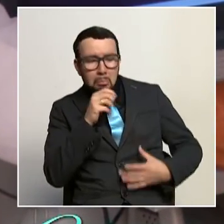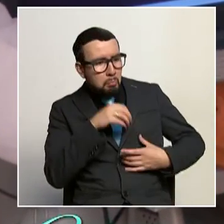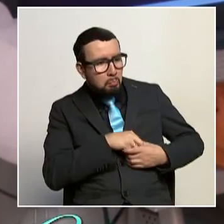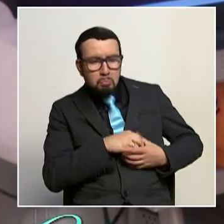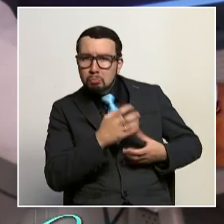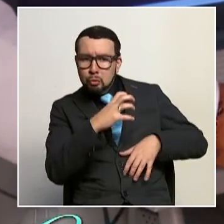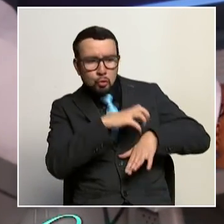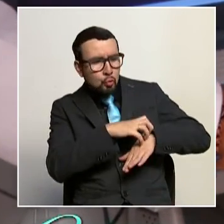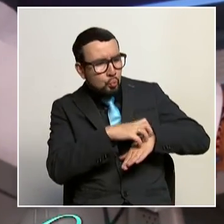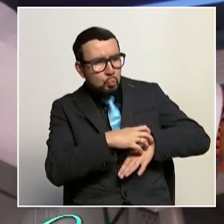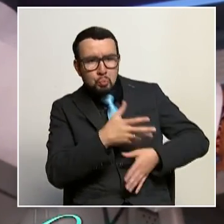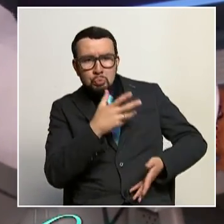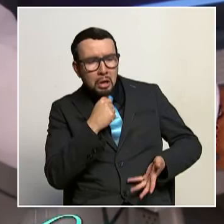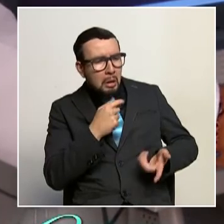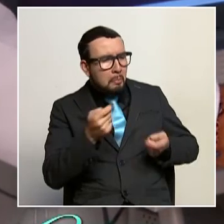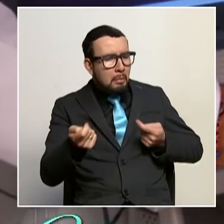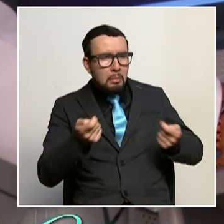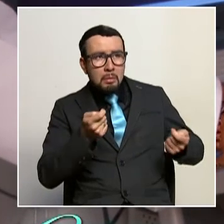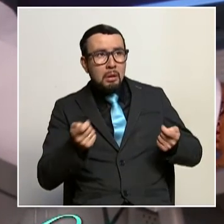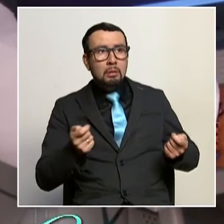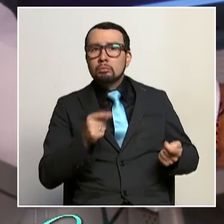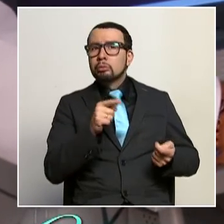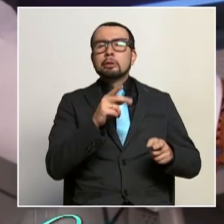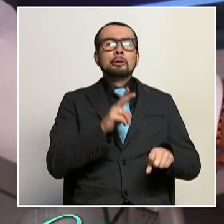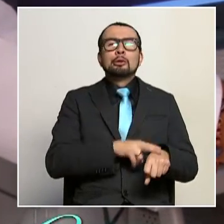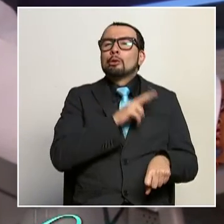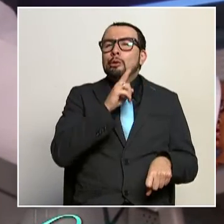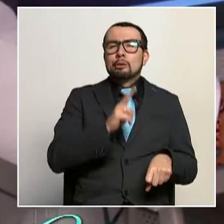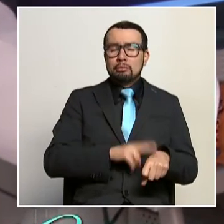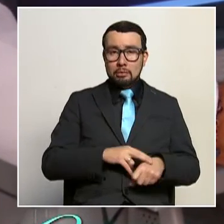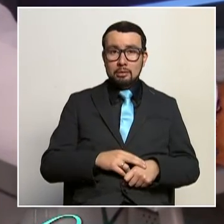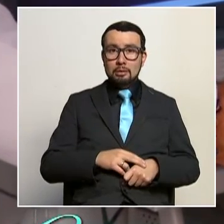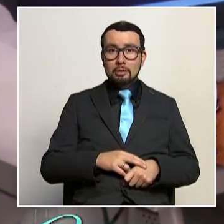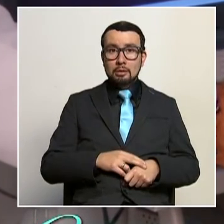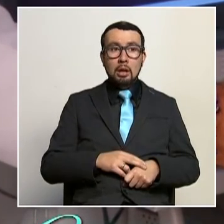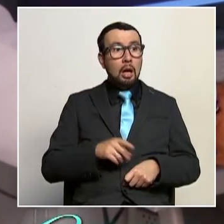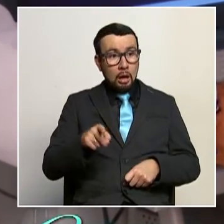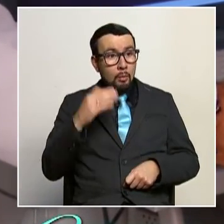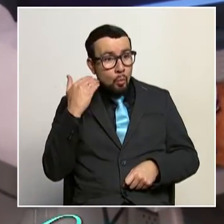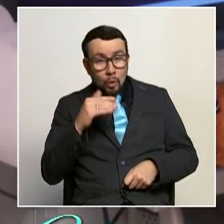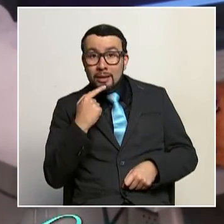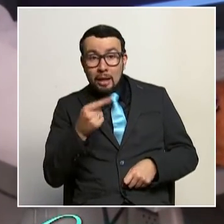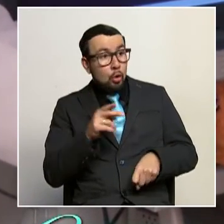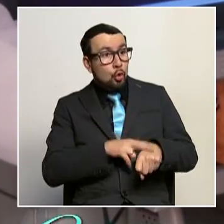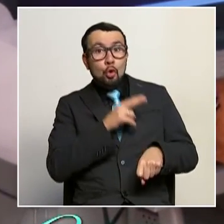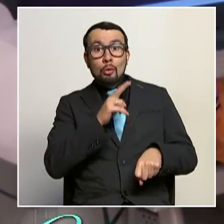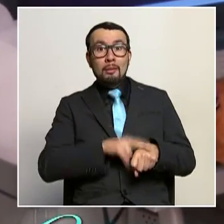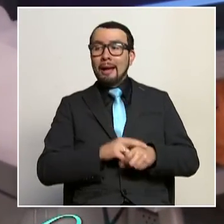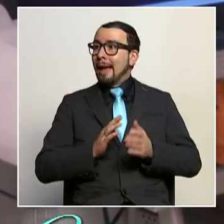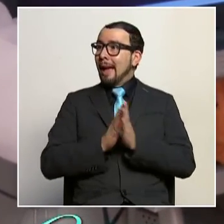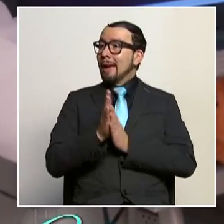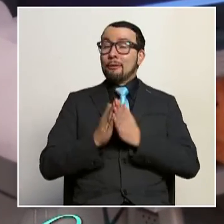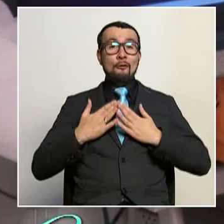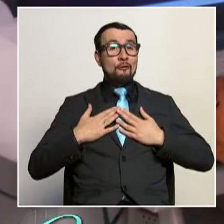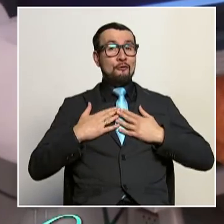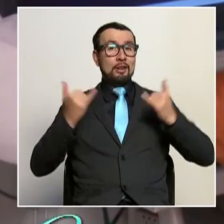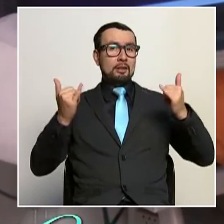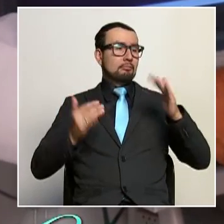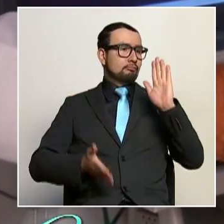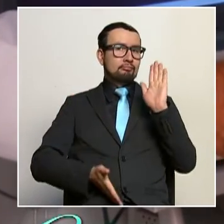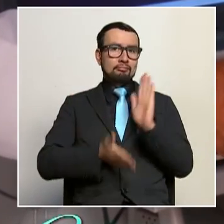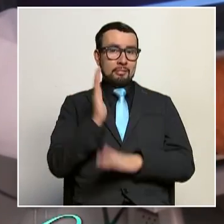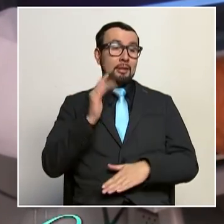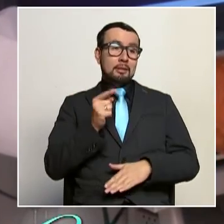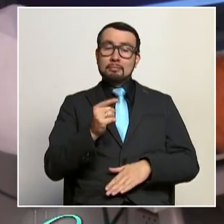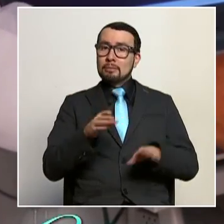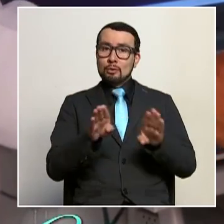hay tumores. Es un examen totalmente normal. Entonces, para que la mujer le digan que está totalmente normal, ellas salen felices. Que ese es el